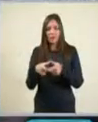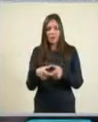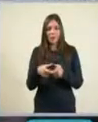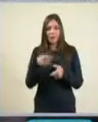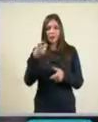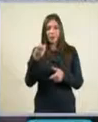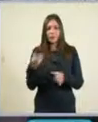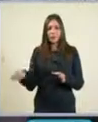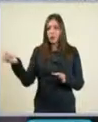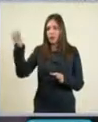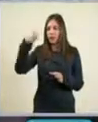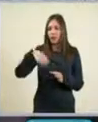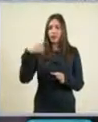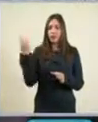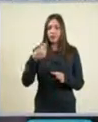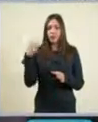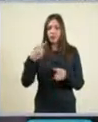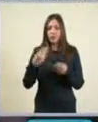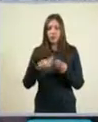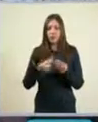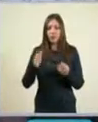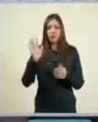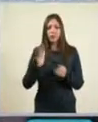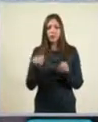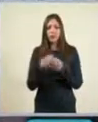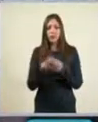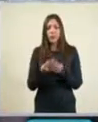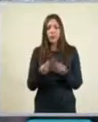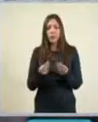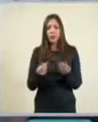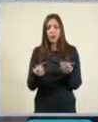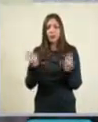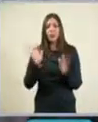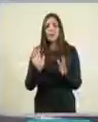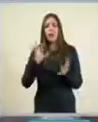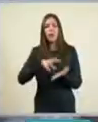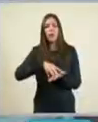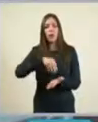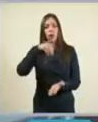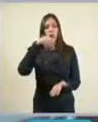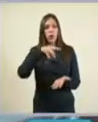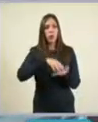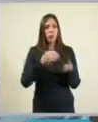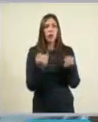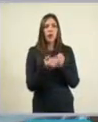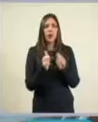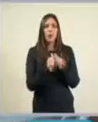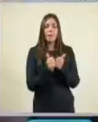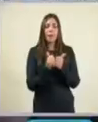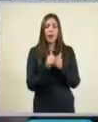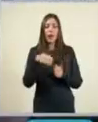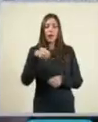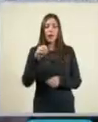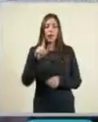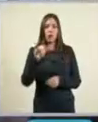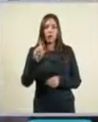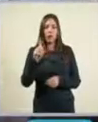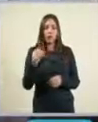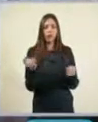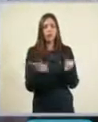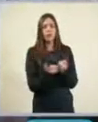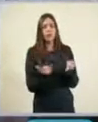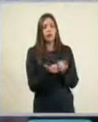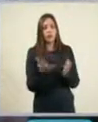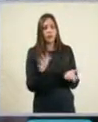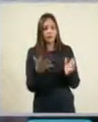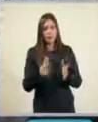vamos a ir moliendo. Ok, lo que quiero es que me quede una especie de polvito. Como pan esto. molido. Es correcto, exactamente. Así, pan molido. Ok, muy bien. Pam,